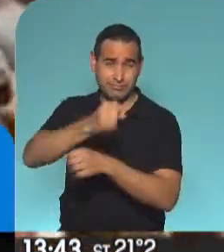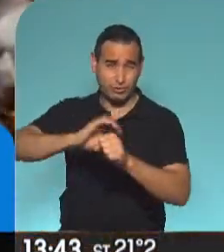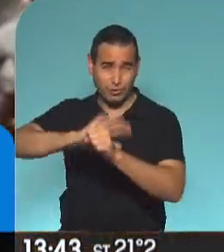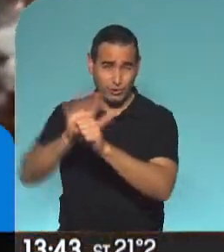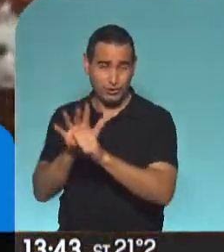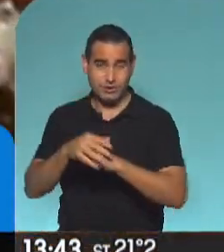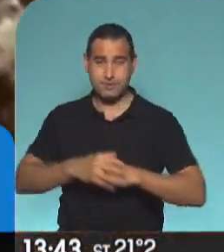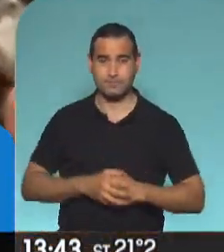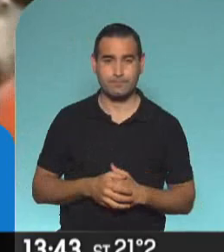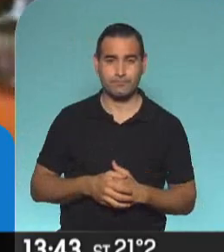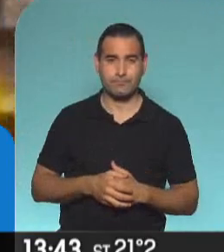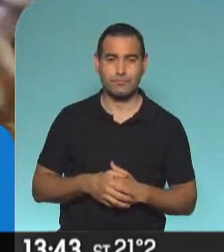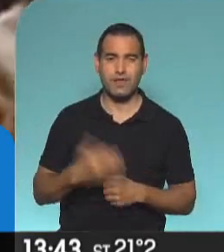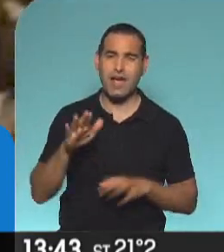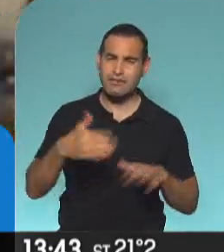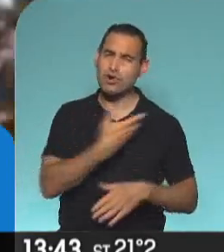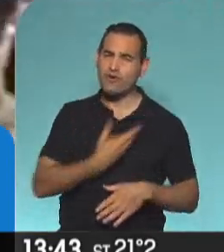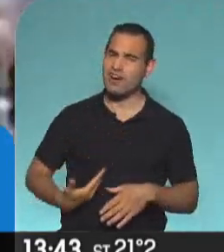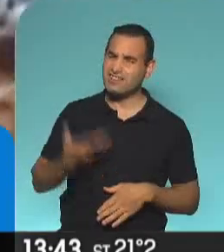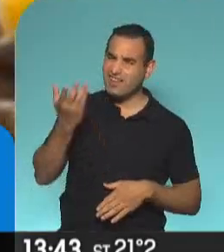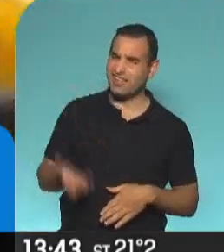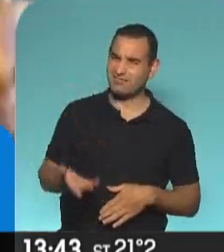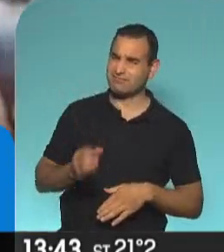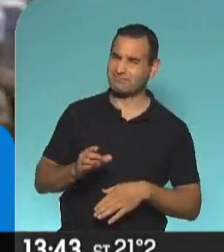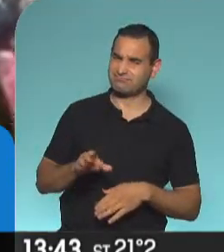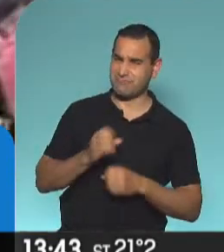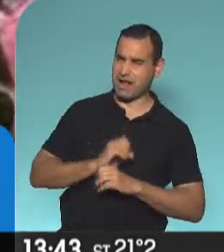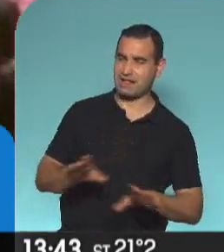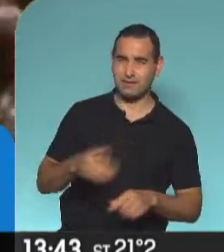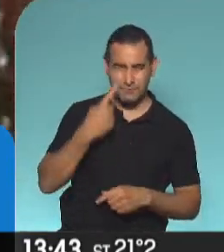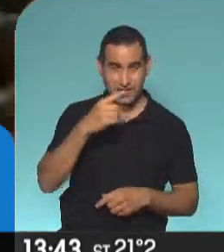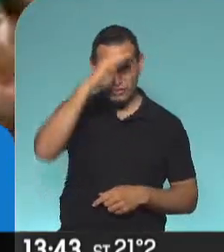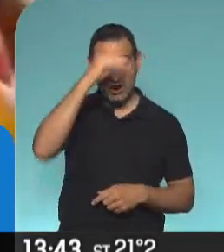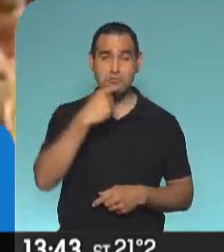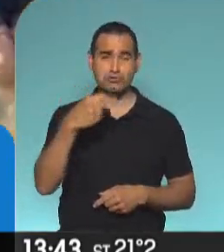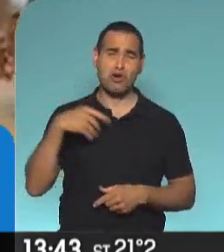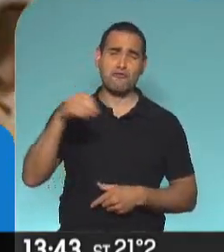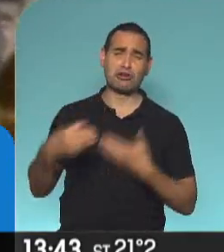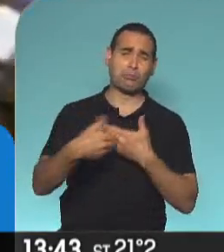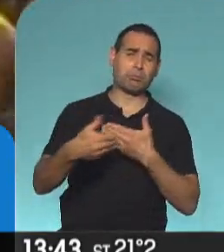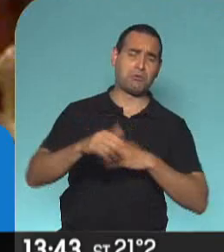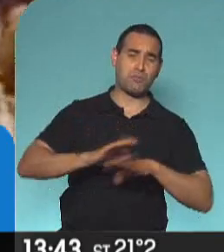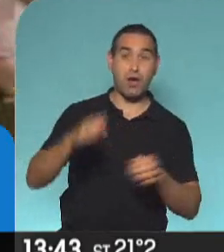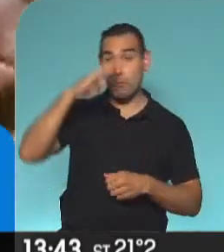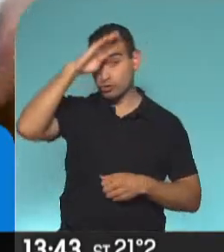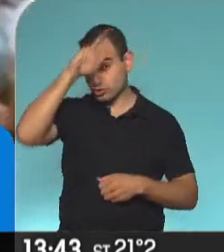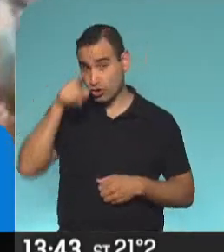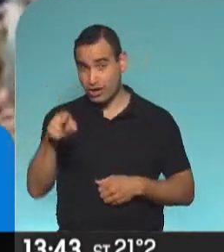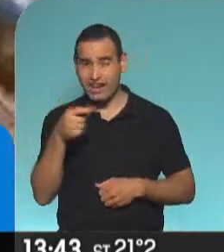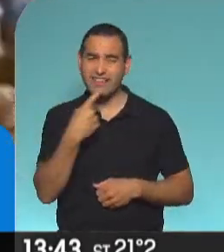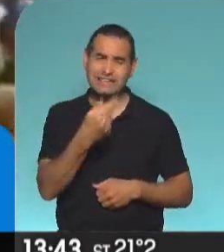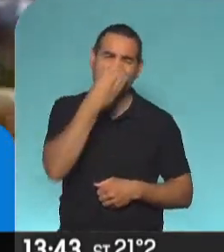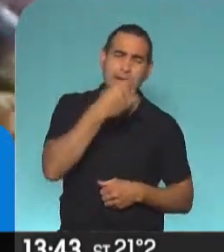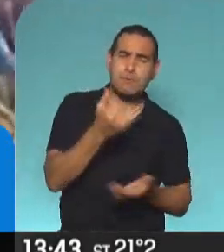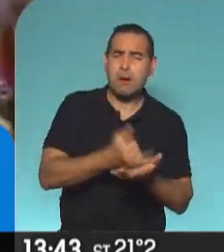Y sucede que muchas veces los gobernantes también dan los ejemplos, ¿no? De cosas a seguir. Lo escuchaba recién a Trump, que dice que es inmune. Bolsonaro, que era una gripecina, que no